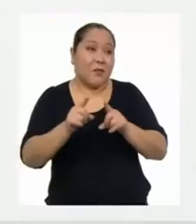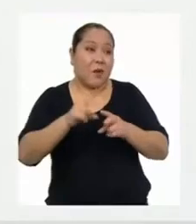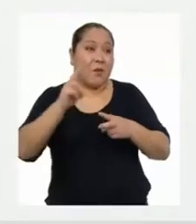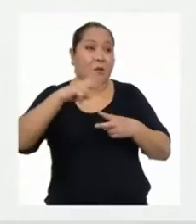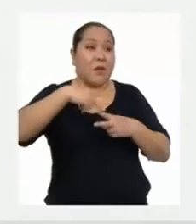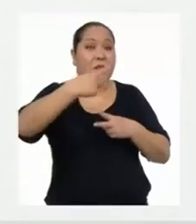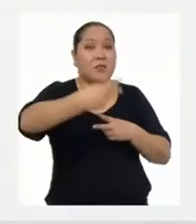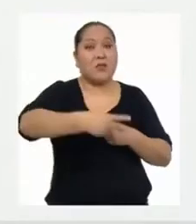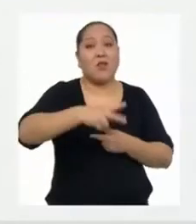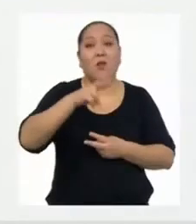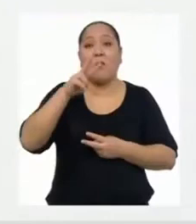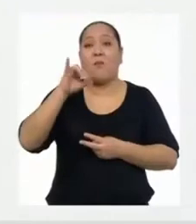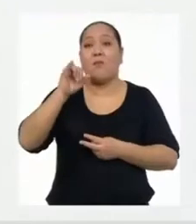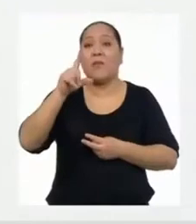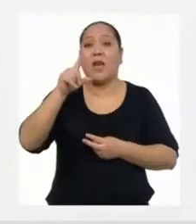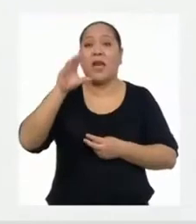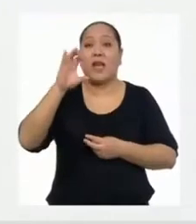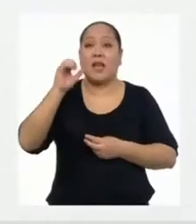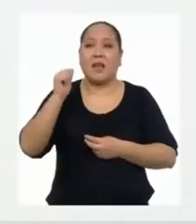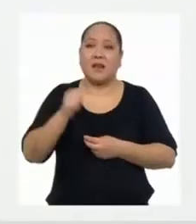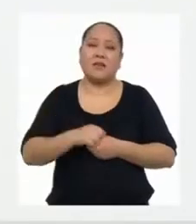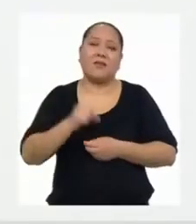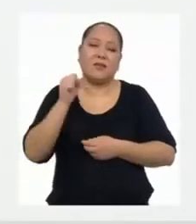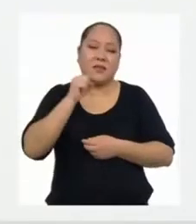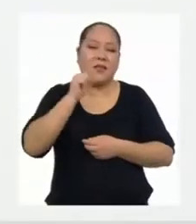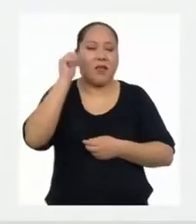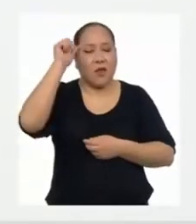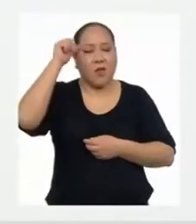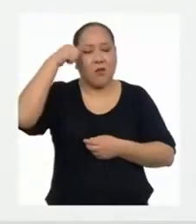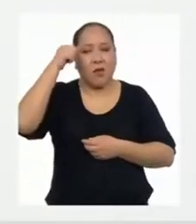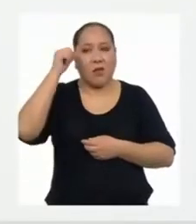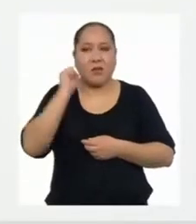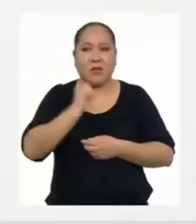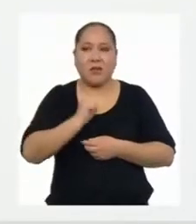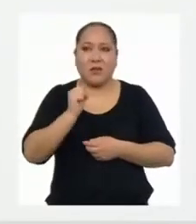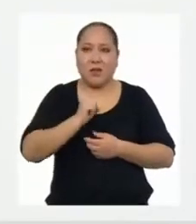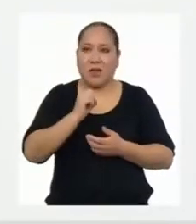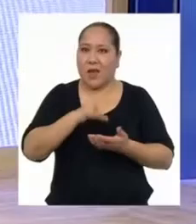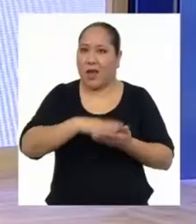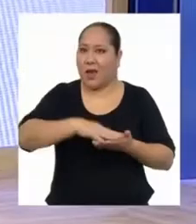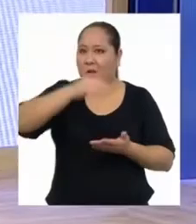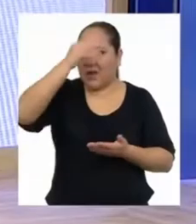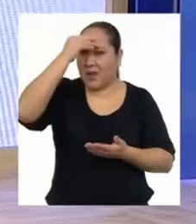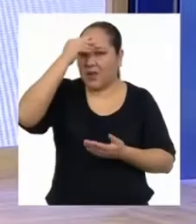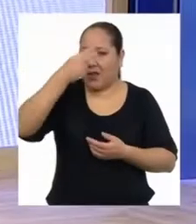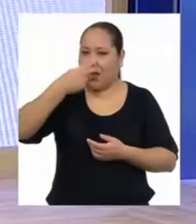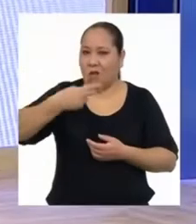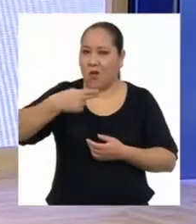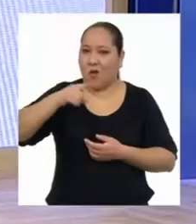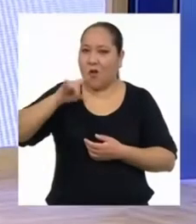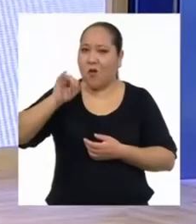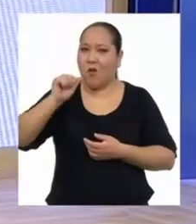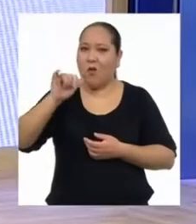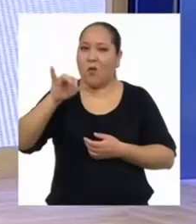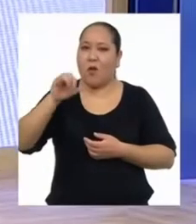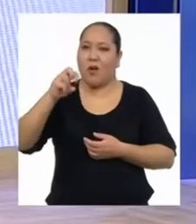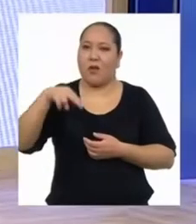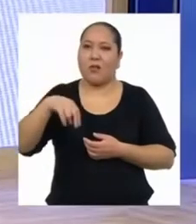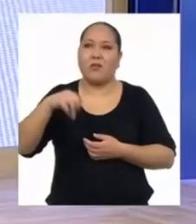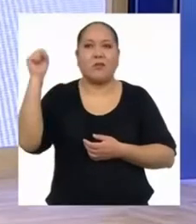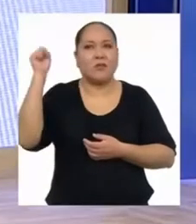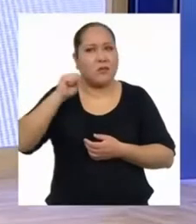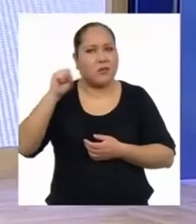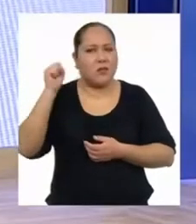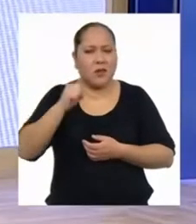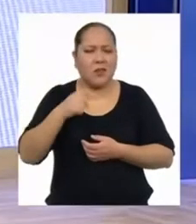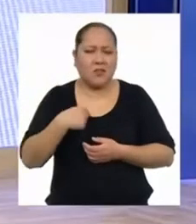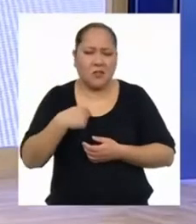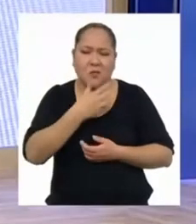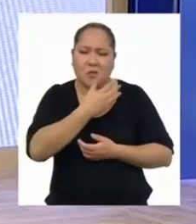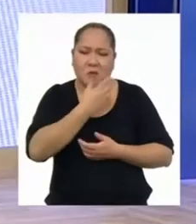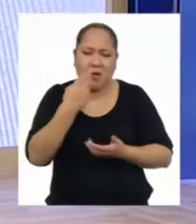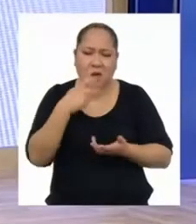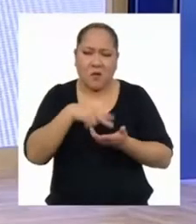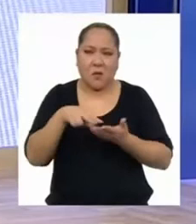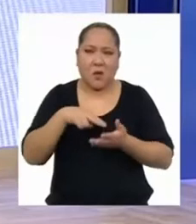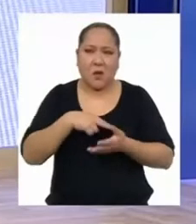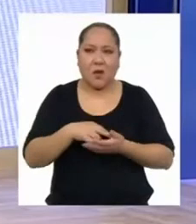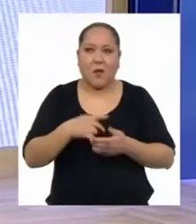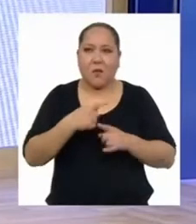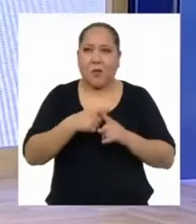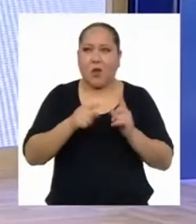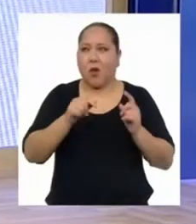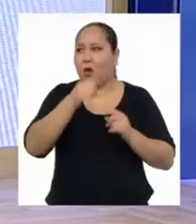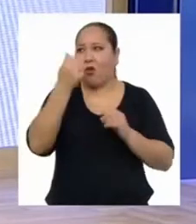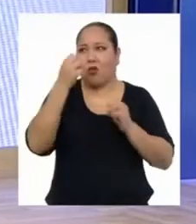Vilca. Claro que lo recuerdo. ¿Sigues aprendiendo guay, no? Claro, estoy mejorando, creo, pero otro día te